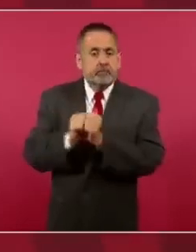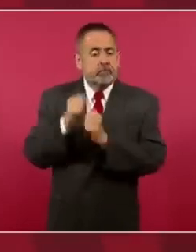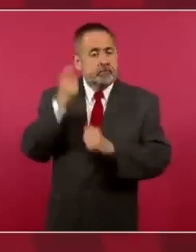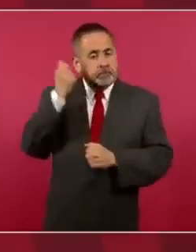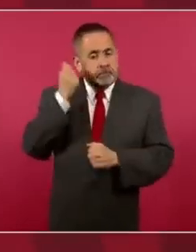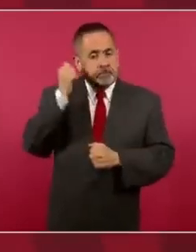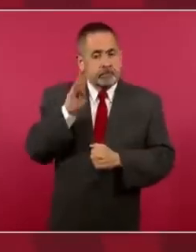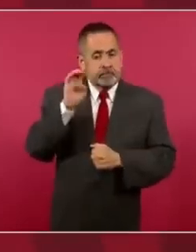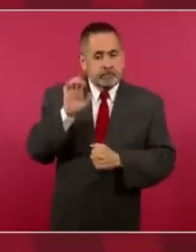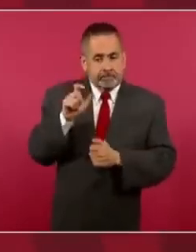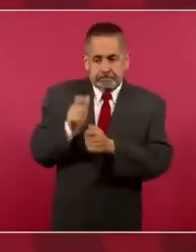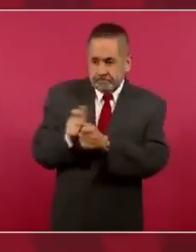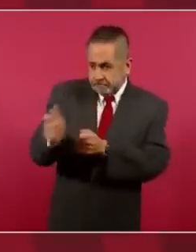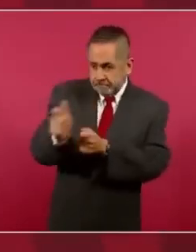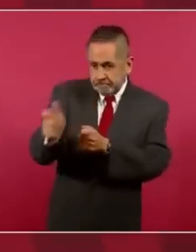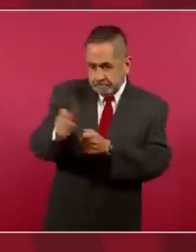becados